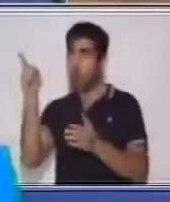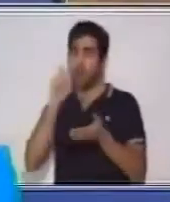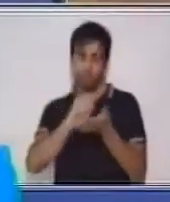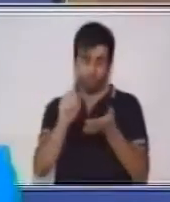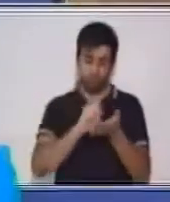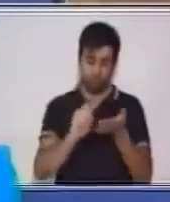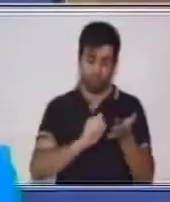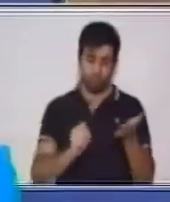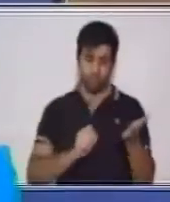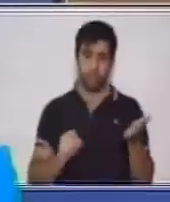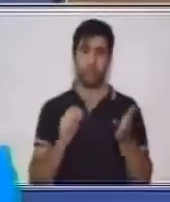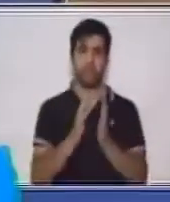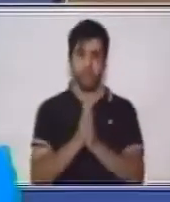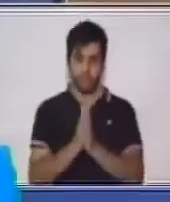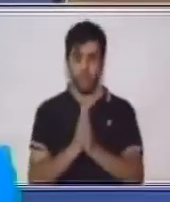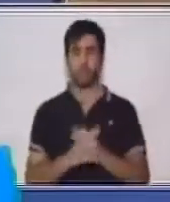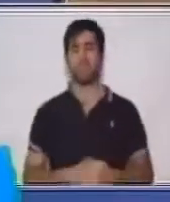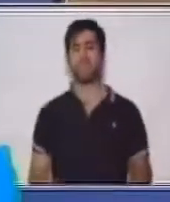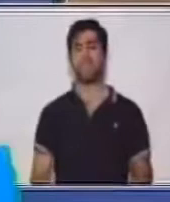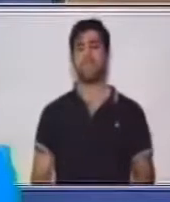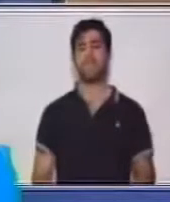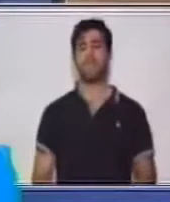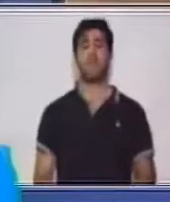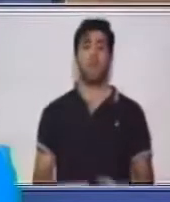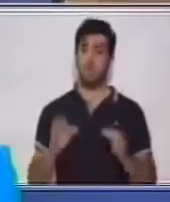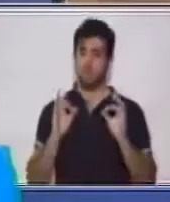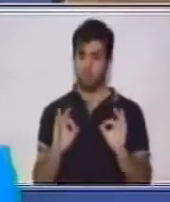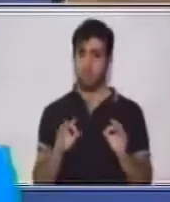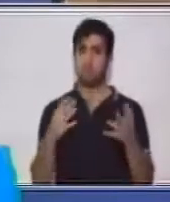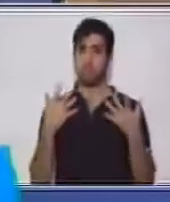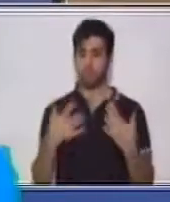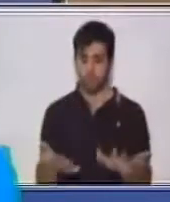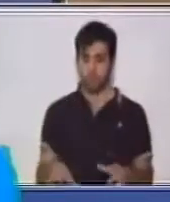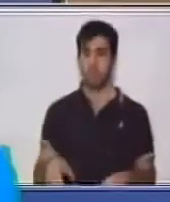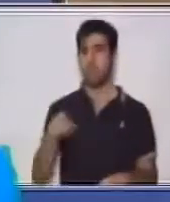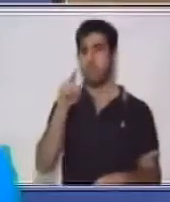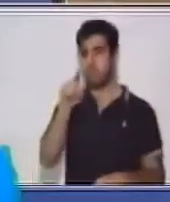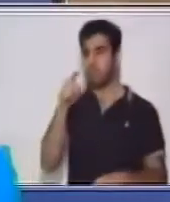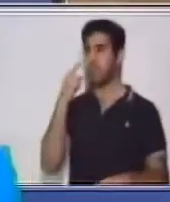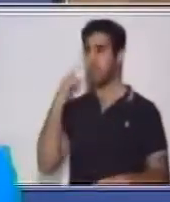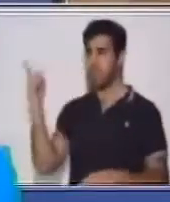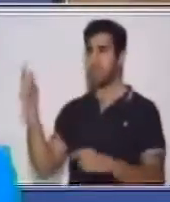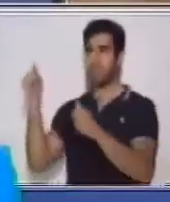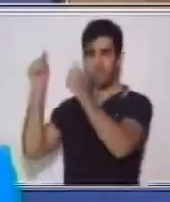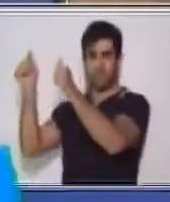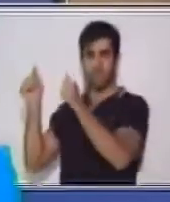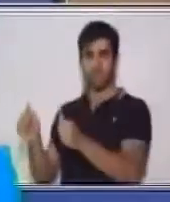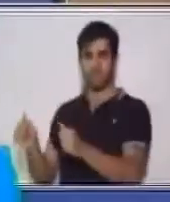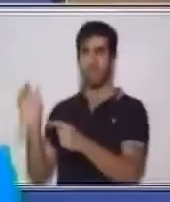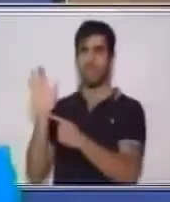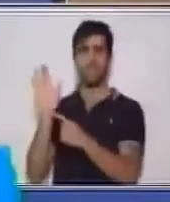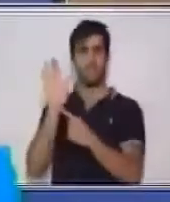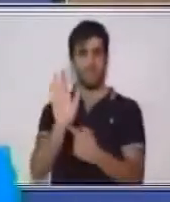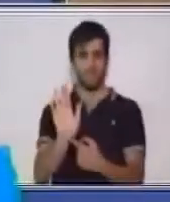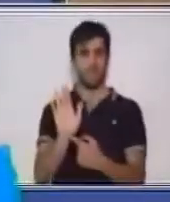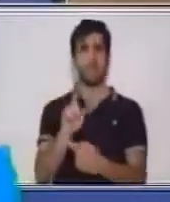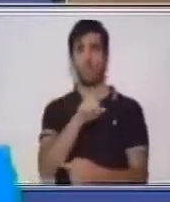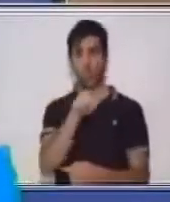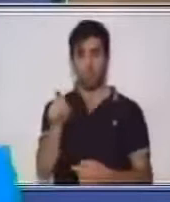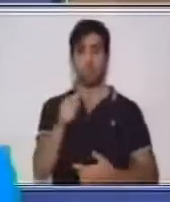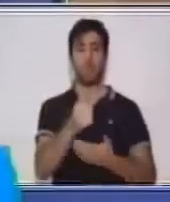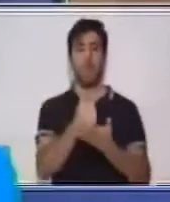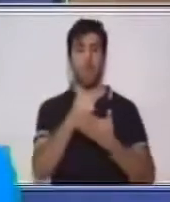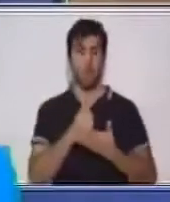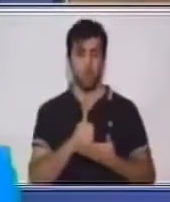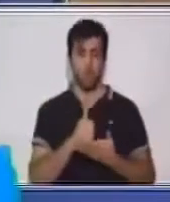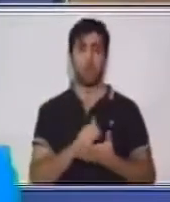antónimas. Muy bien. Entonces, yo voy a poner en la pizarra una serie de palabras y ustedes me van a ayudar